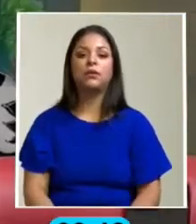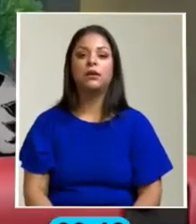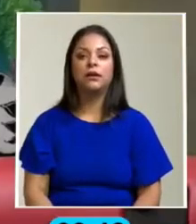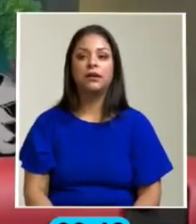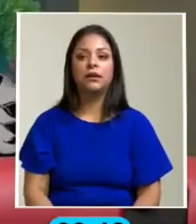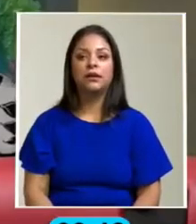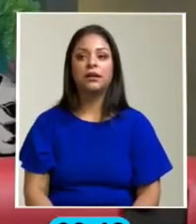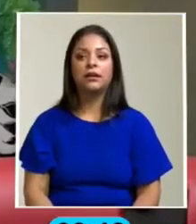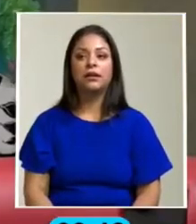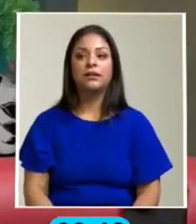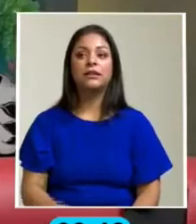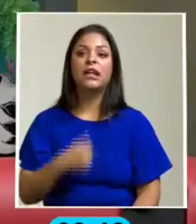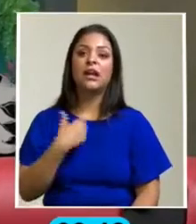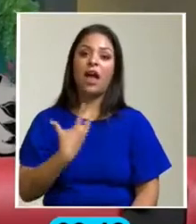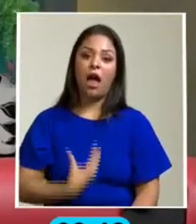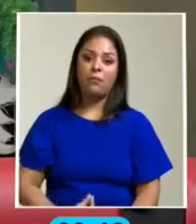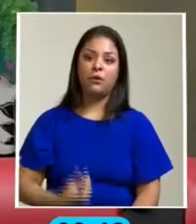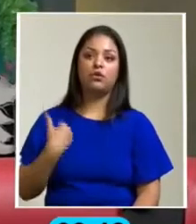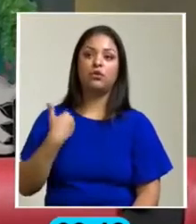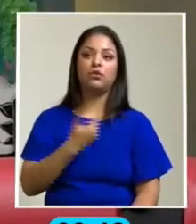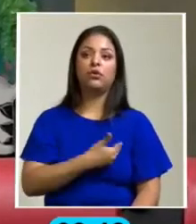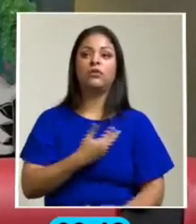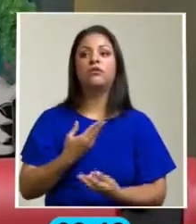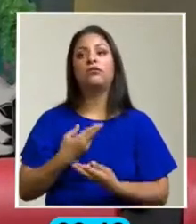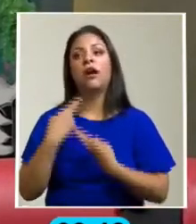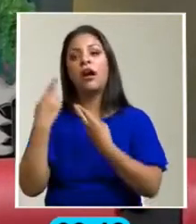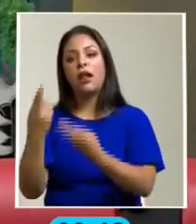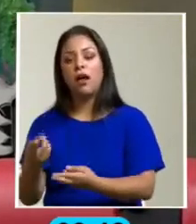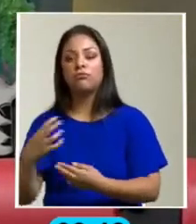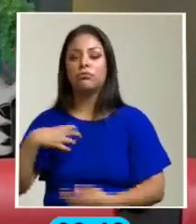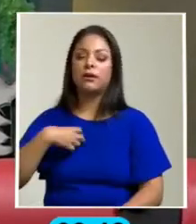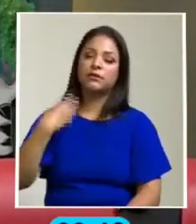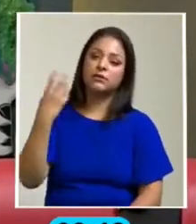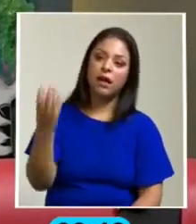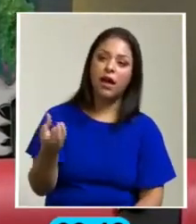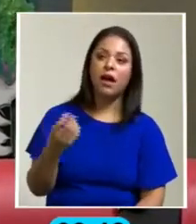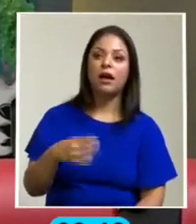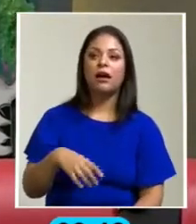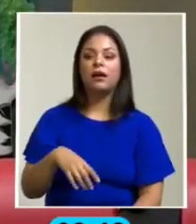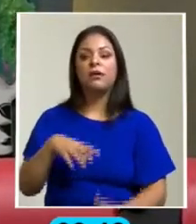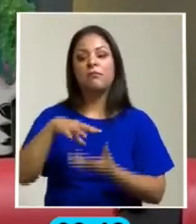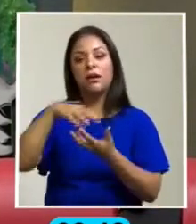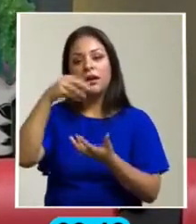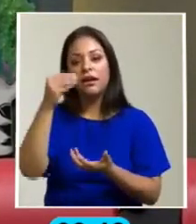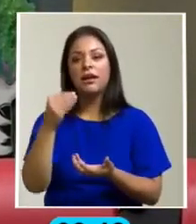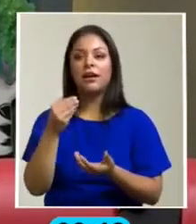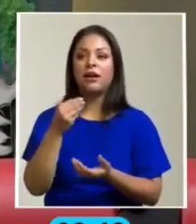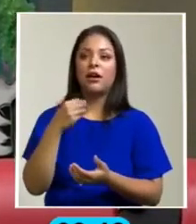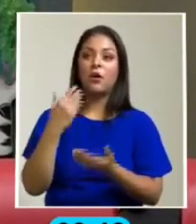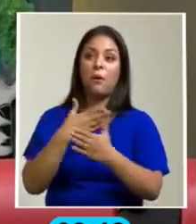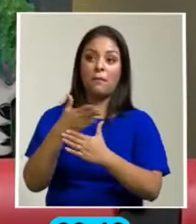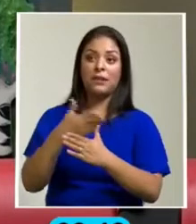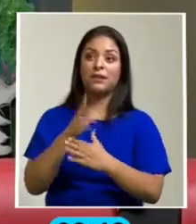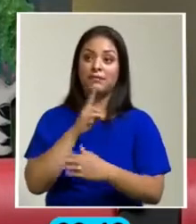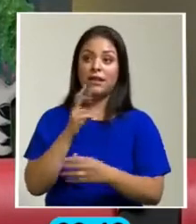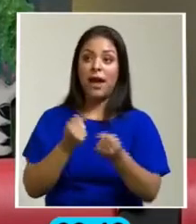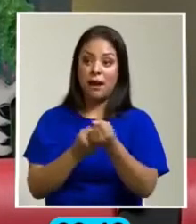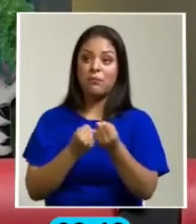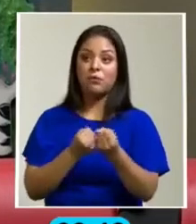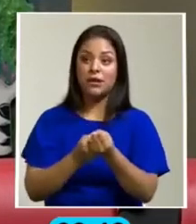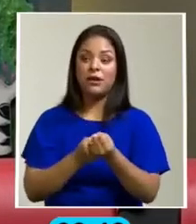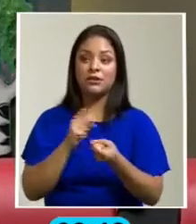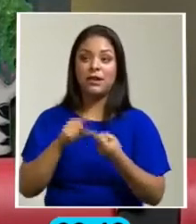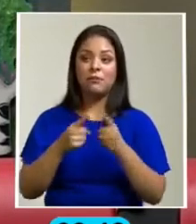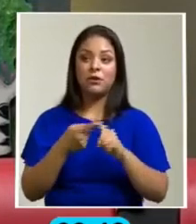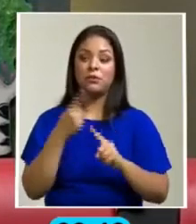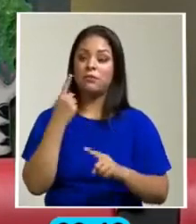tiene hambre, nosotros le regalamos una manzana, una compartir, pera. Compartir, ¿verdad? Y siempre sí. Apoyar a los amigos en las buenas y en las malas. ¿Verdad?